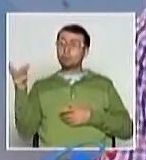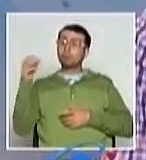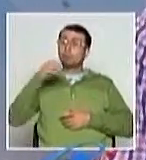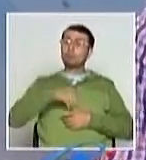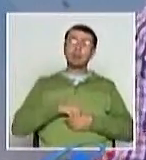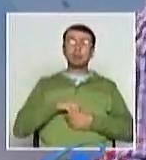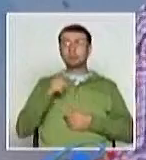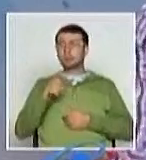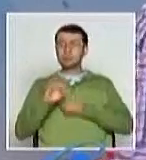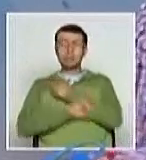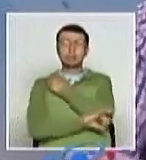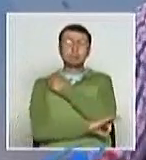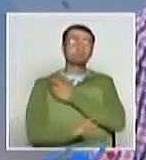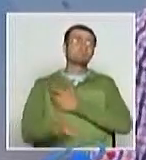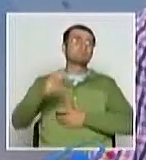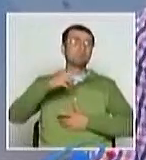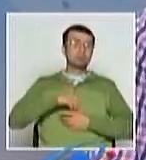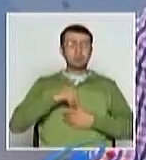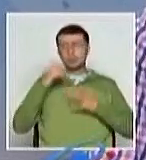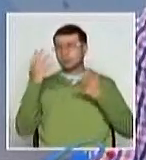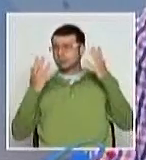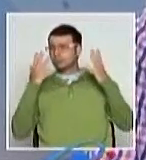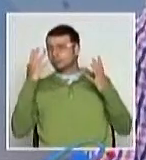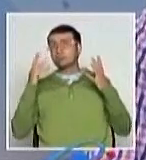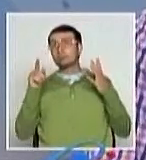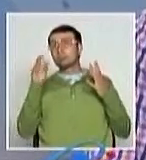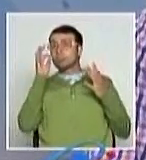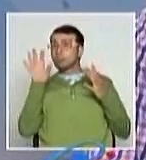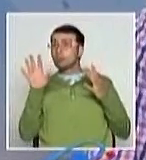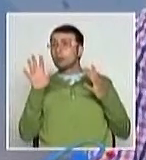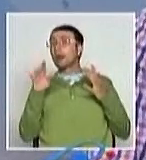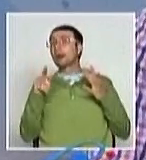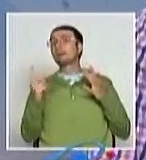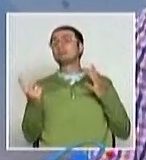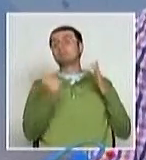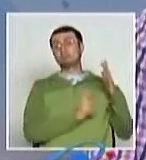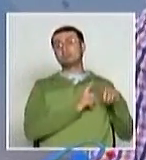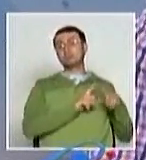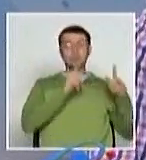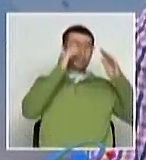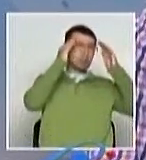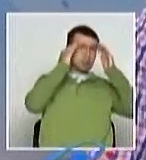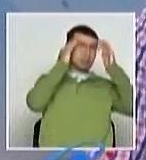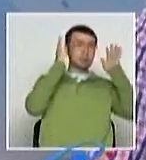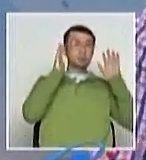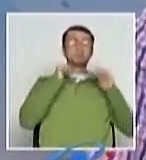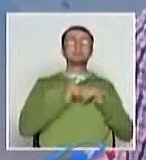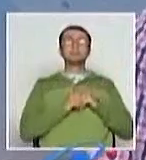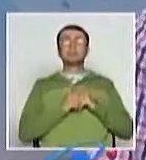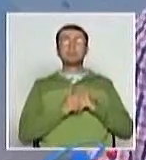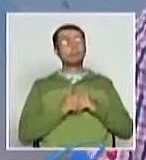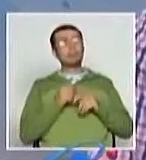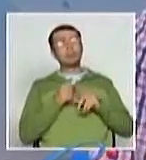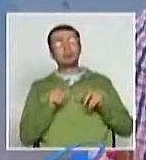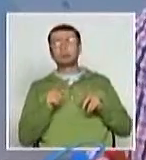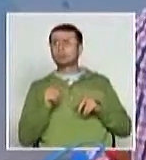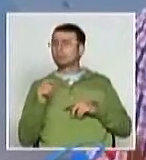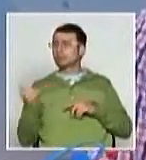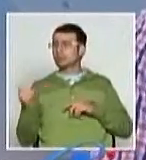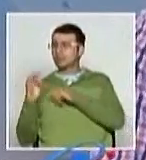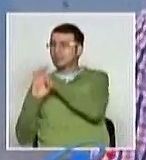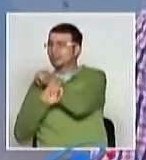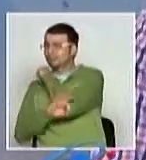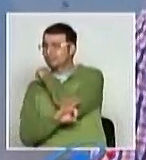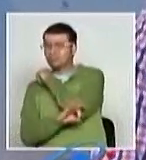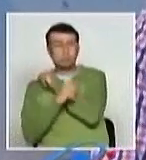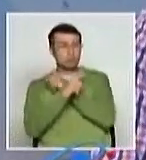psicoemocional como los casos clínicos que mencionamos ahora Y entonces las personas dicen y cuál es esa diferencia entre el psiquiatra